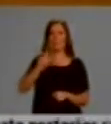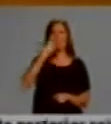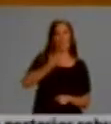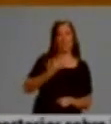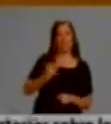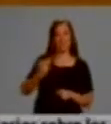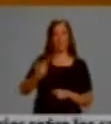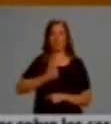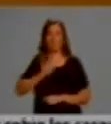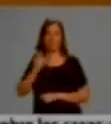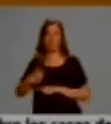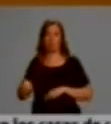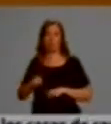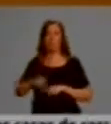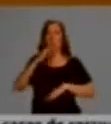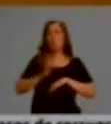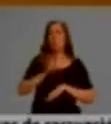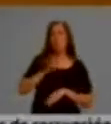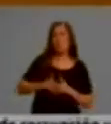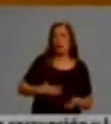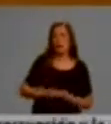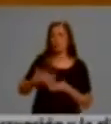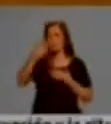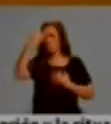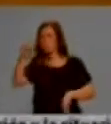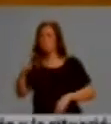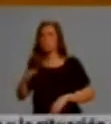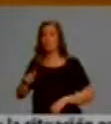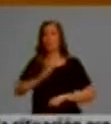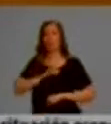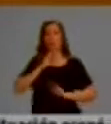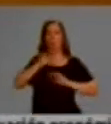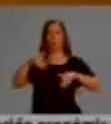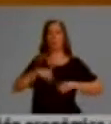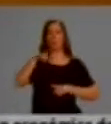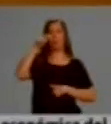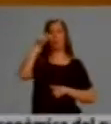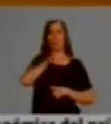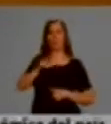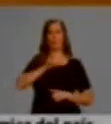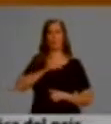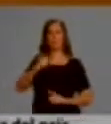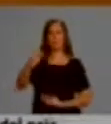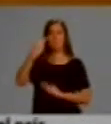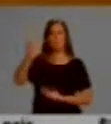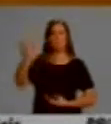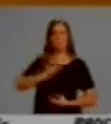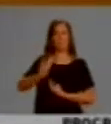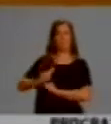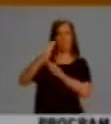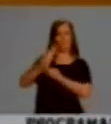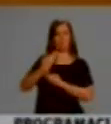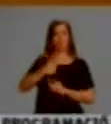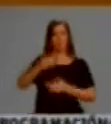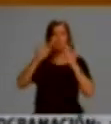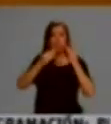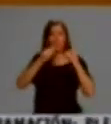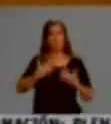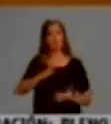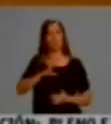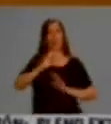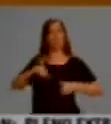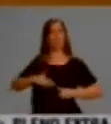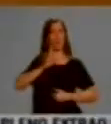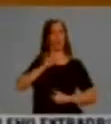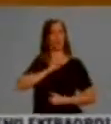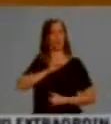separe a los culpables de los inocentes y restablezca la honorabilidad de quienes la hayan visto en entredicho. Y solo de